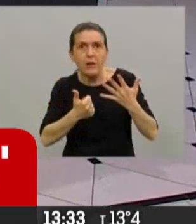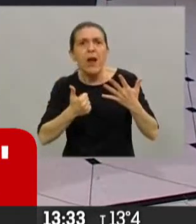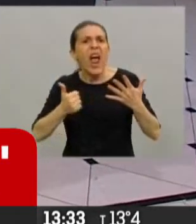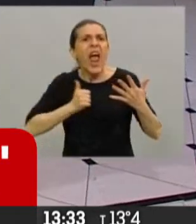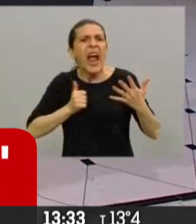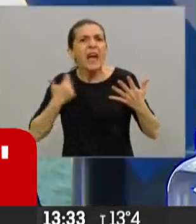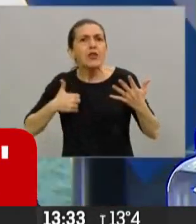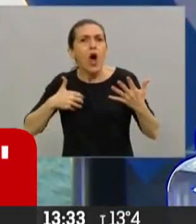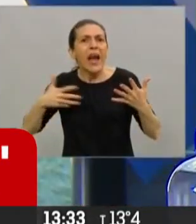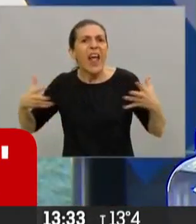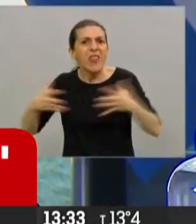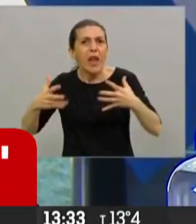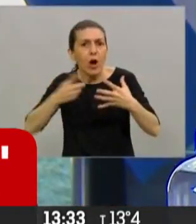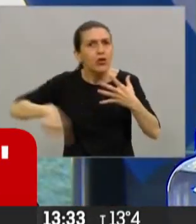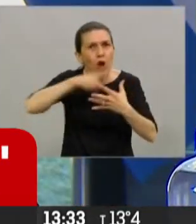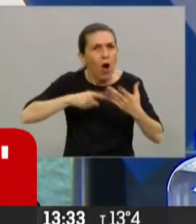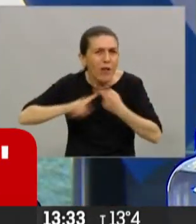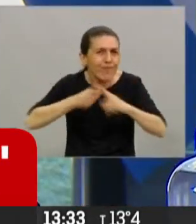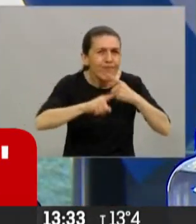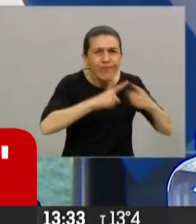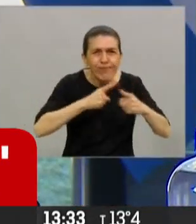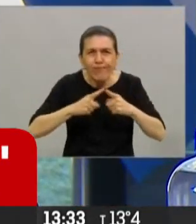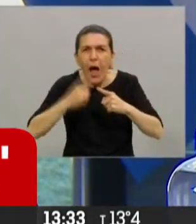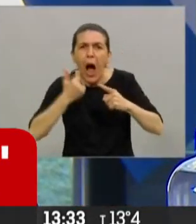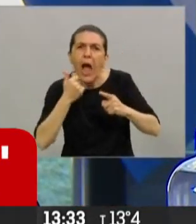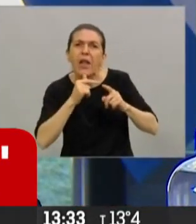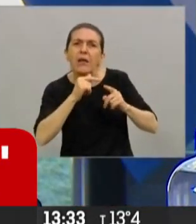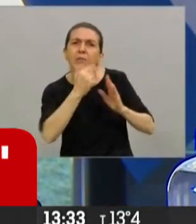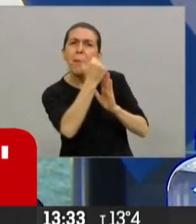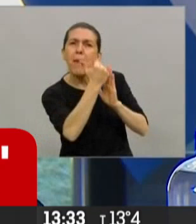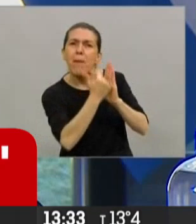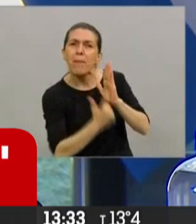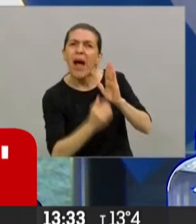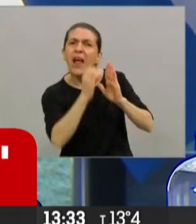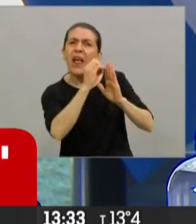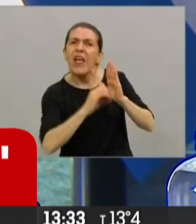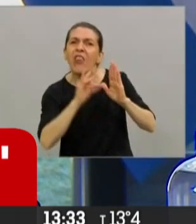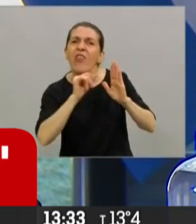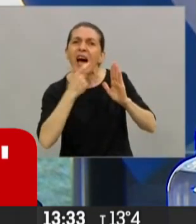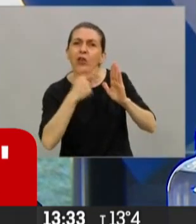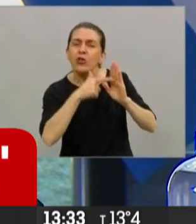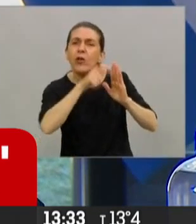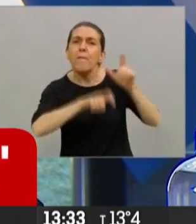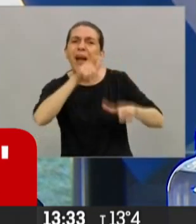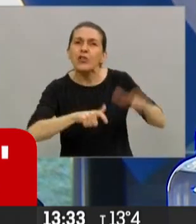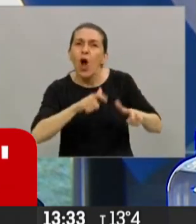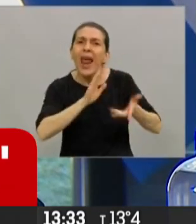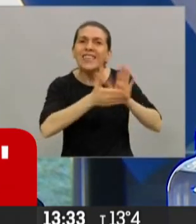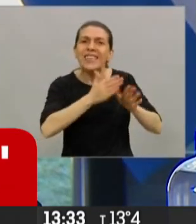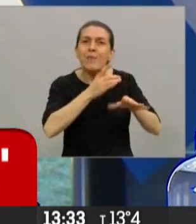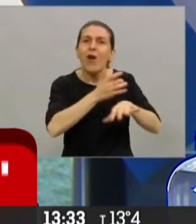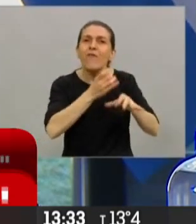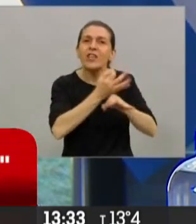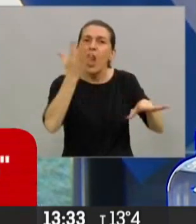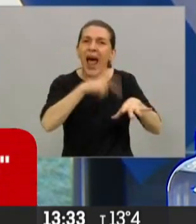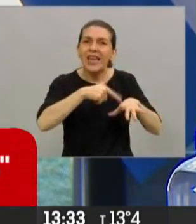ejército argentino. Pudimos hacer un número de terapistas importantes que hoy están en el Chaco atendiendo